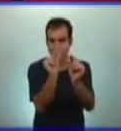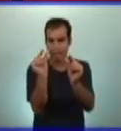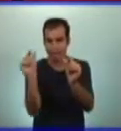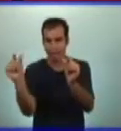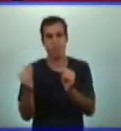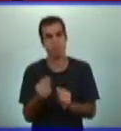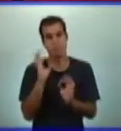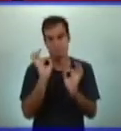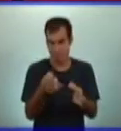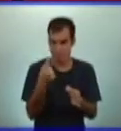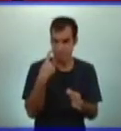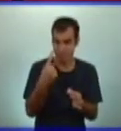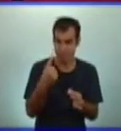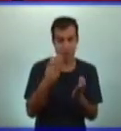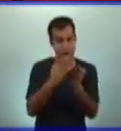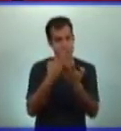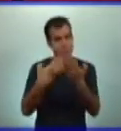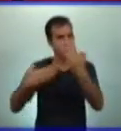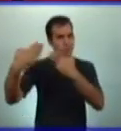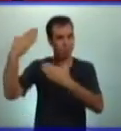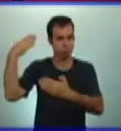en el programa anterior.